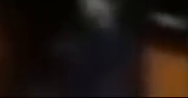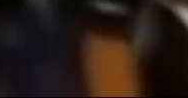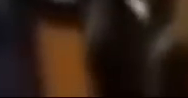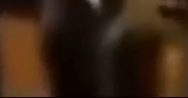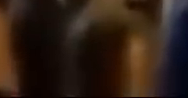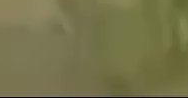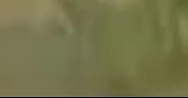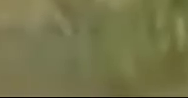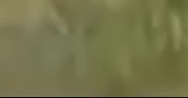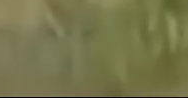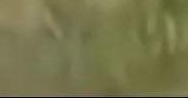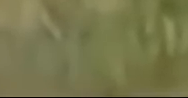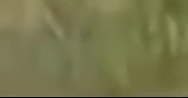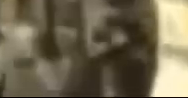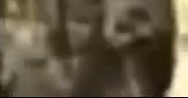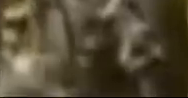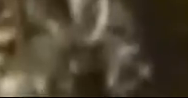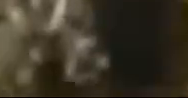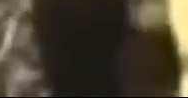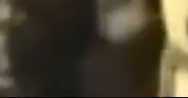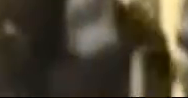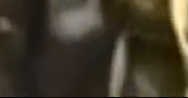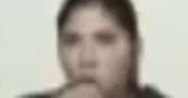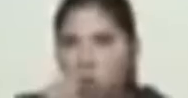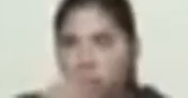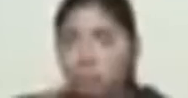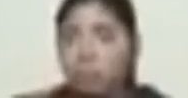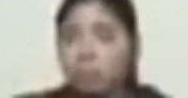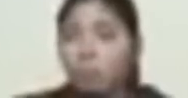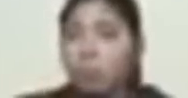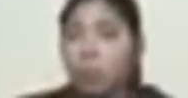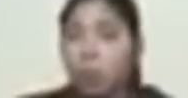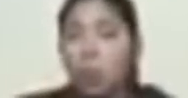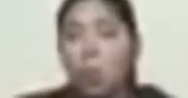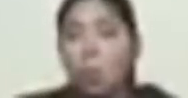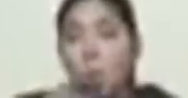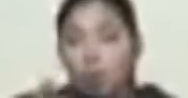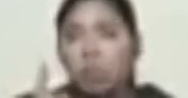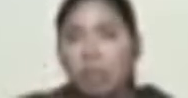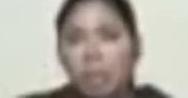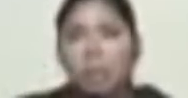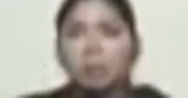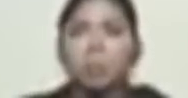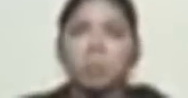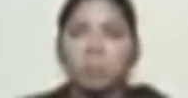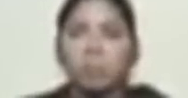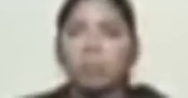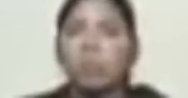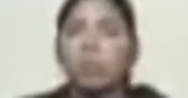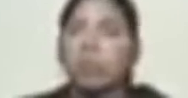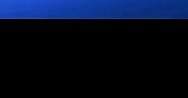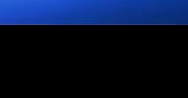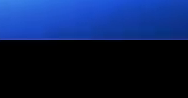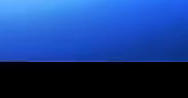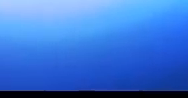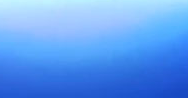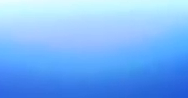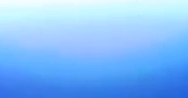de Venezuela, señores, diciendo que ellos no se meten con nadie, mis amigos. Así lo ha dejado claro Nicolás Maduro una vez más. Estas son las noticias de Venezuela y el